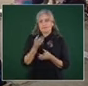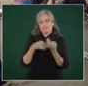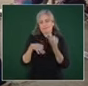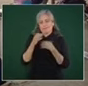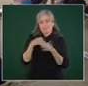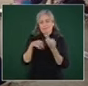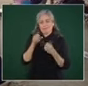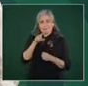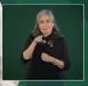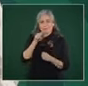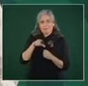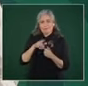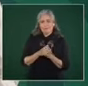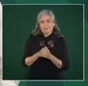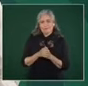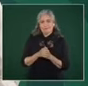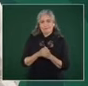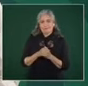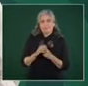significa